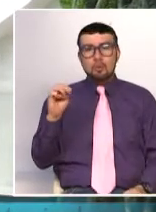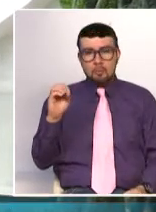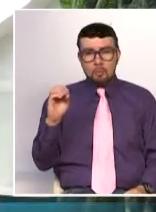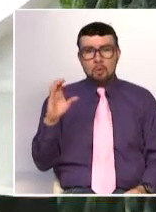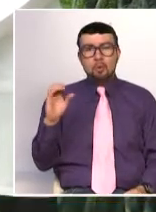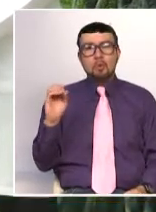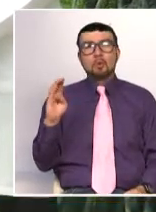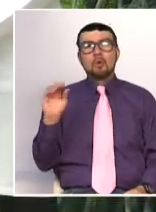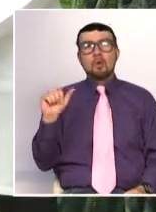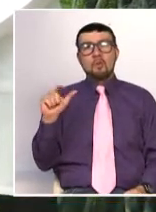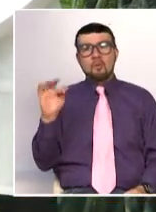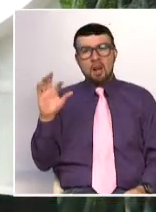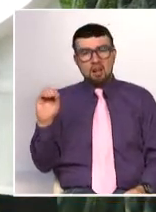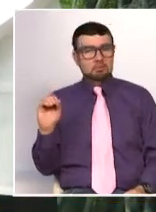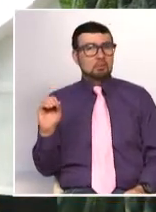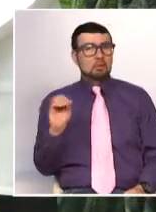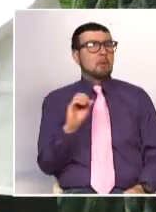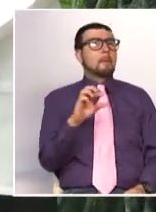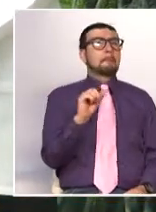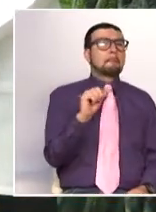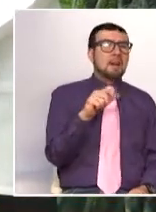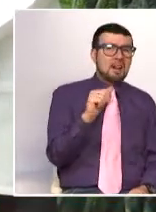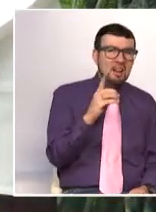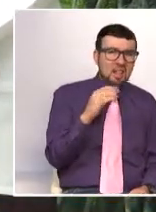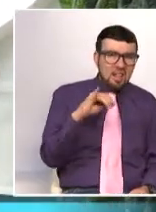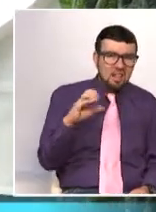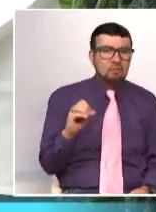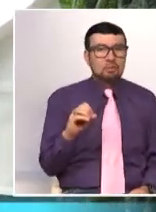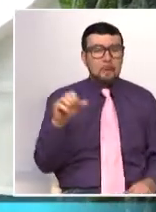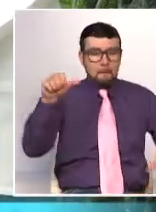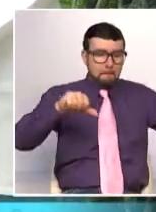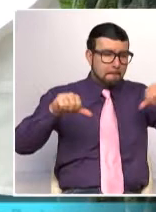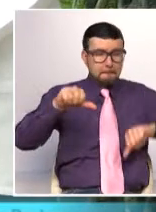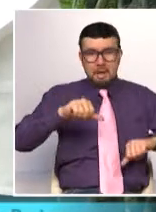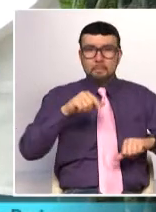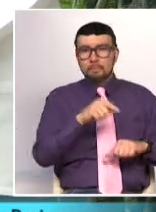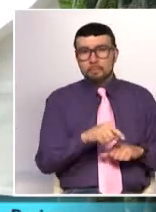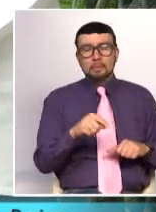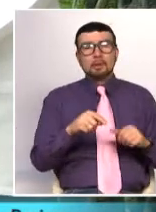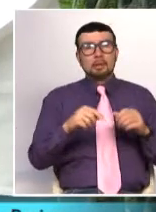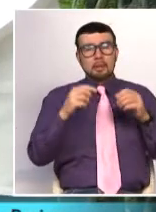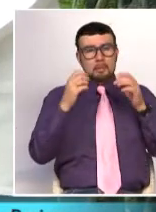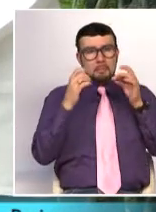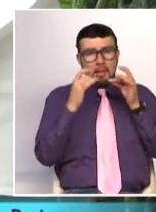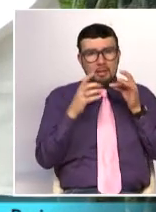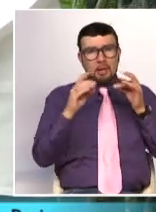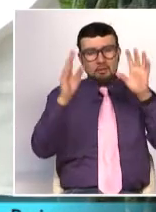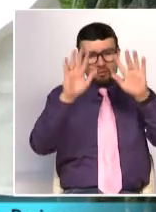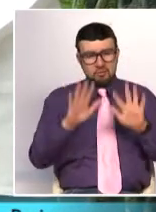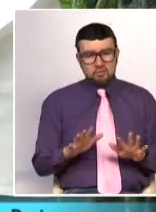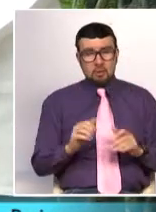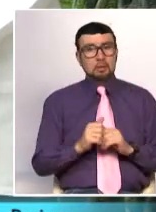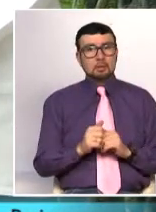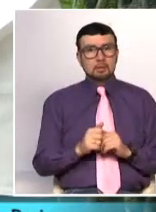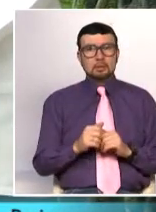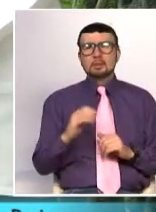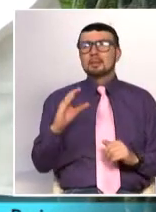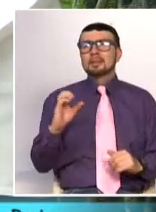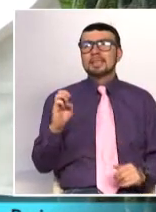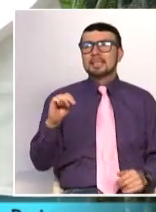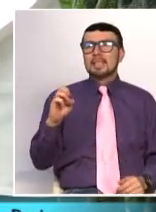utilizamos vidrios utilizamos cementos entonces todos son tóxicos